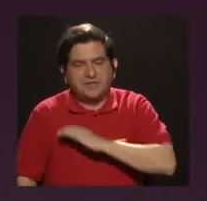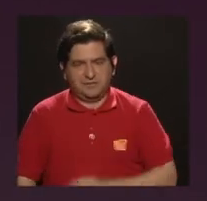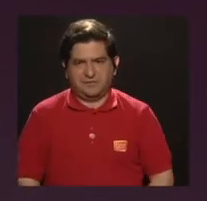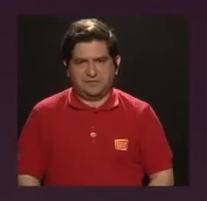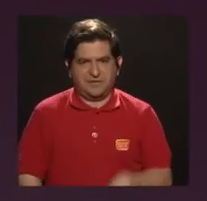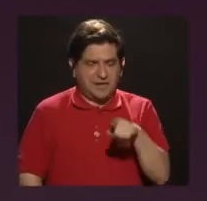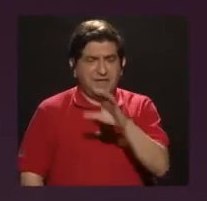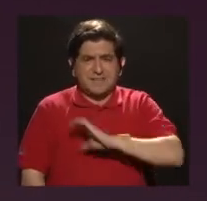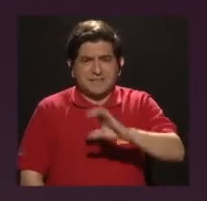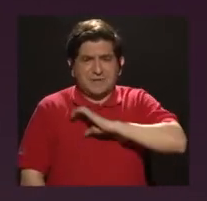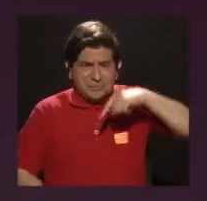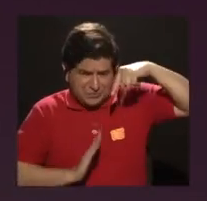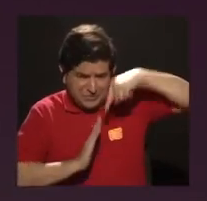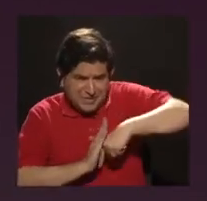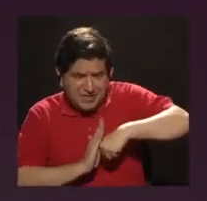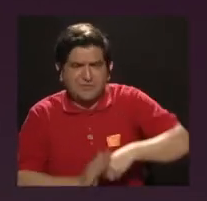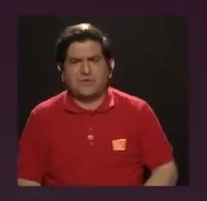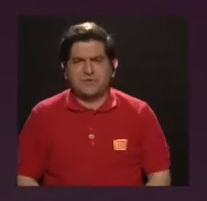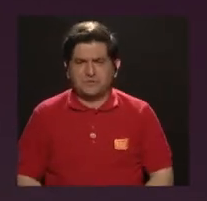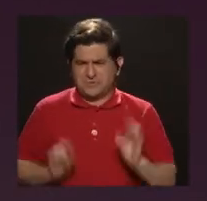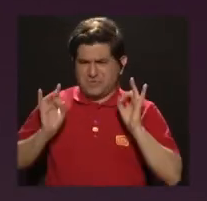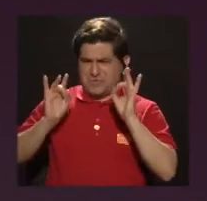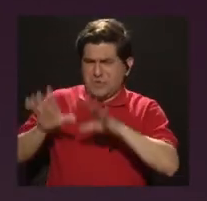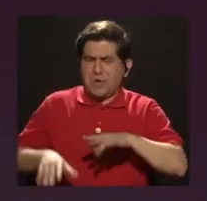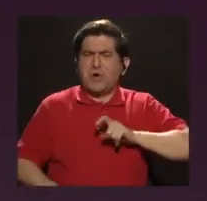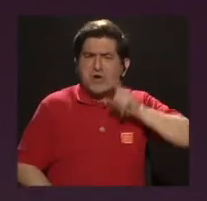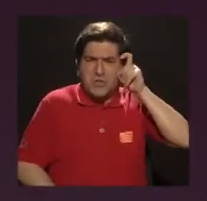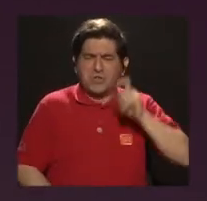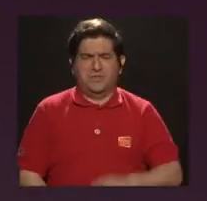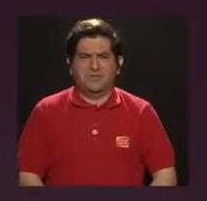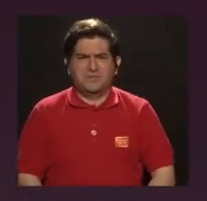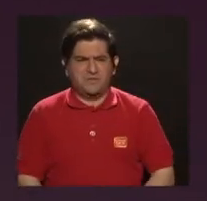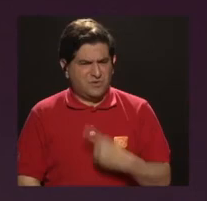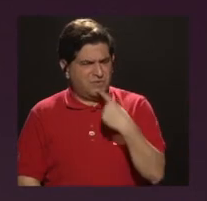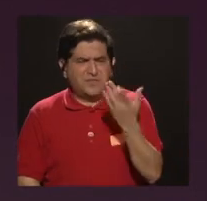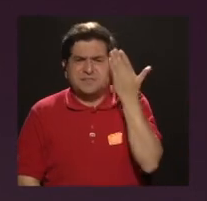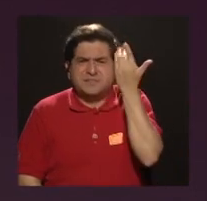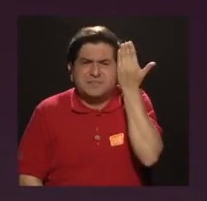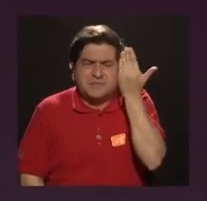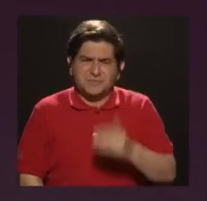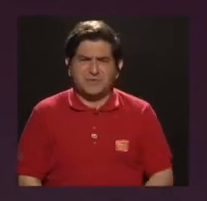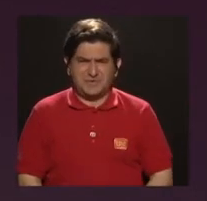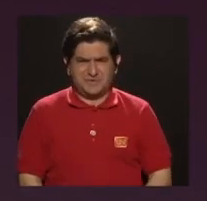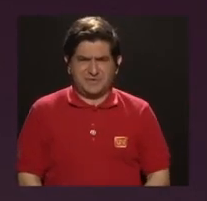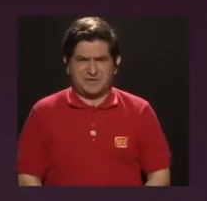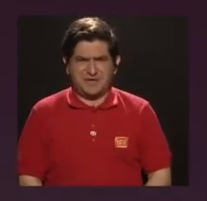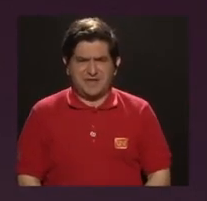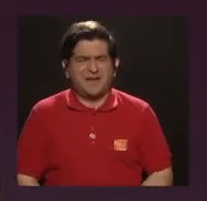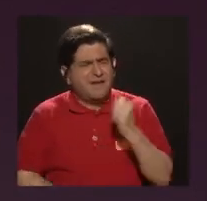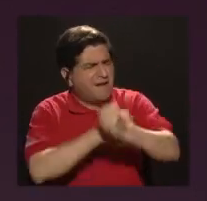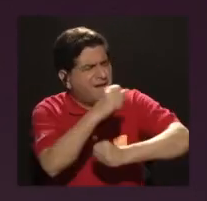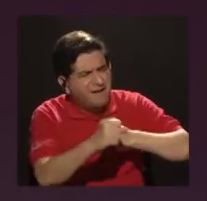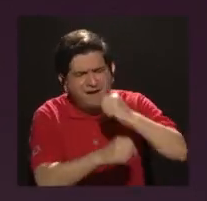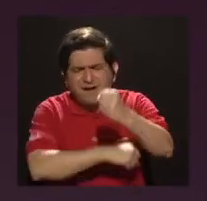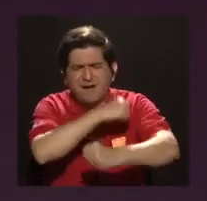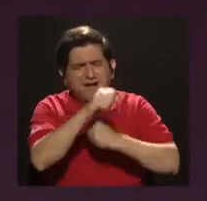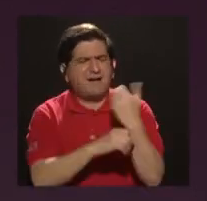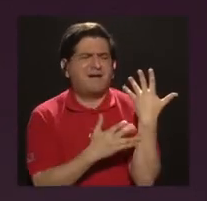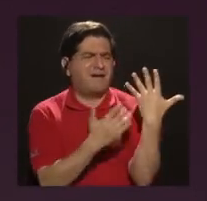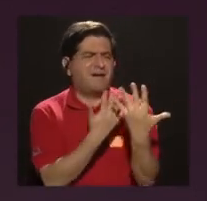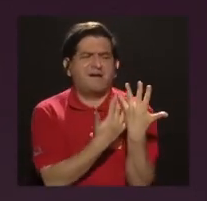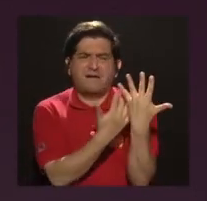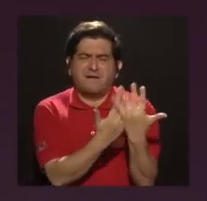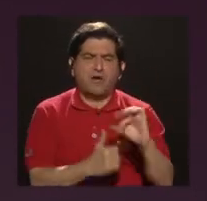conductas que en el fondo hay un gran sexismo porque nuevamente porque se dice que no puede faltar pasarán muchos años para que haya una nueva